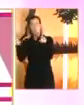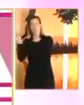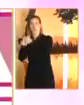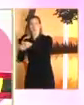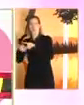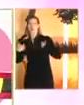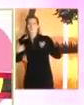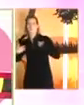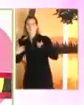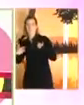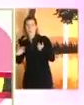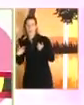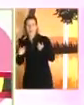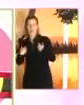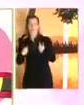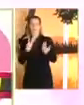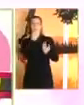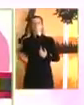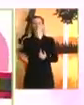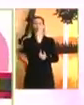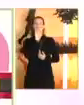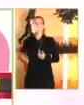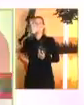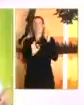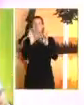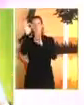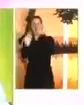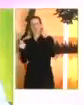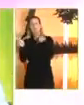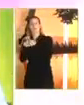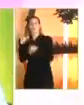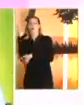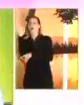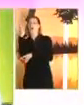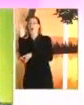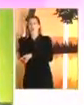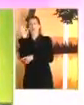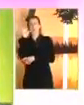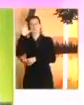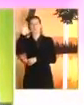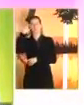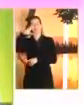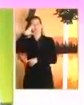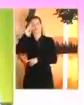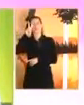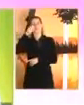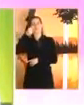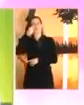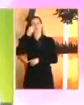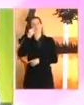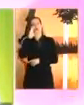al de la secuoya. O sea, que quiere decir que todos provenimos de un mismo origen. ¡Hala! Ya puedes echarlo.